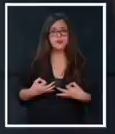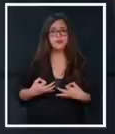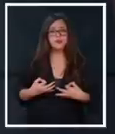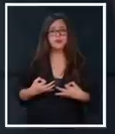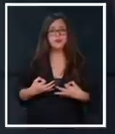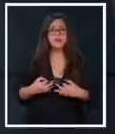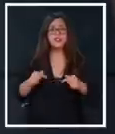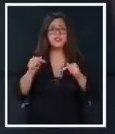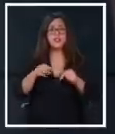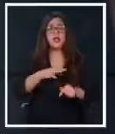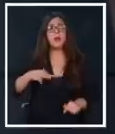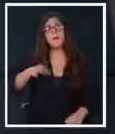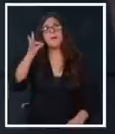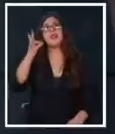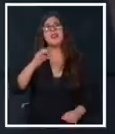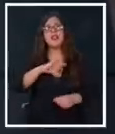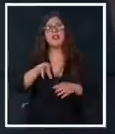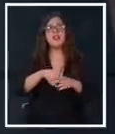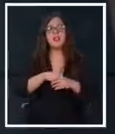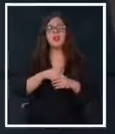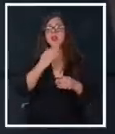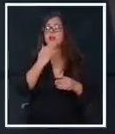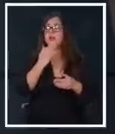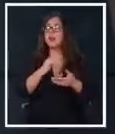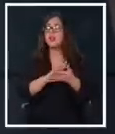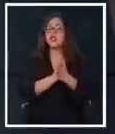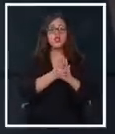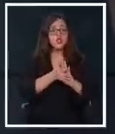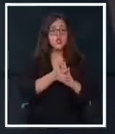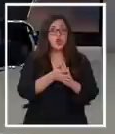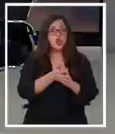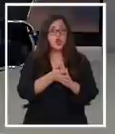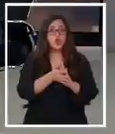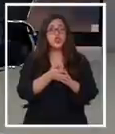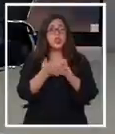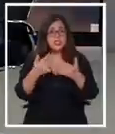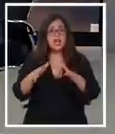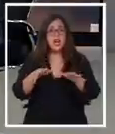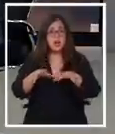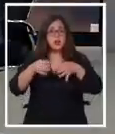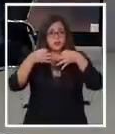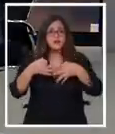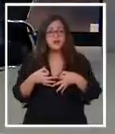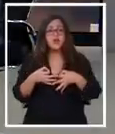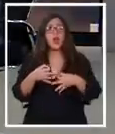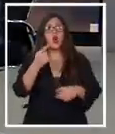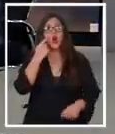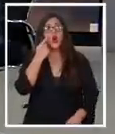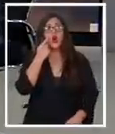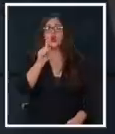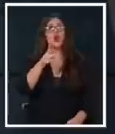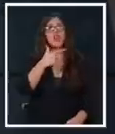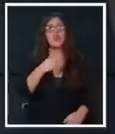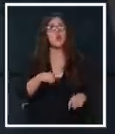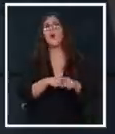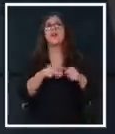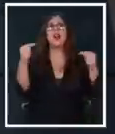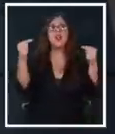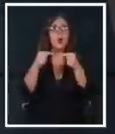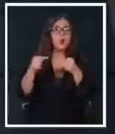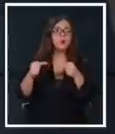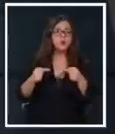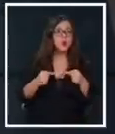no solamente la ministra del interior sino todo el gabinete está actuando en consecuencia yo insisto no quiero peleas de egos ni